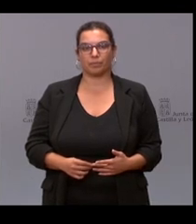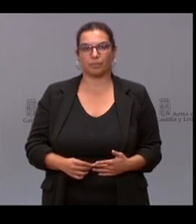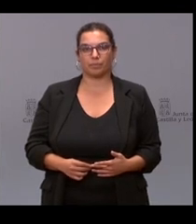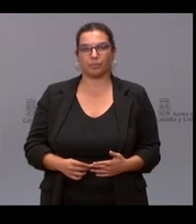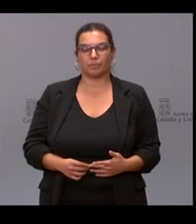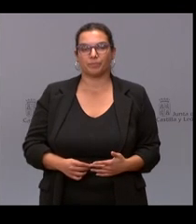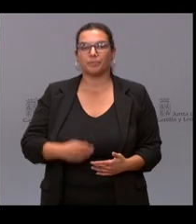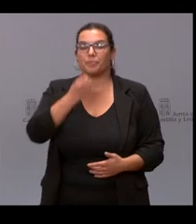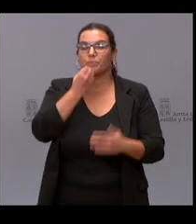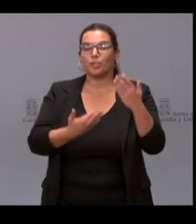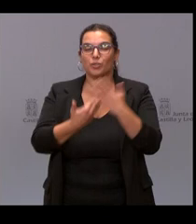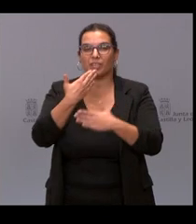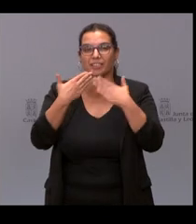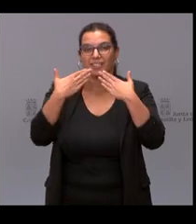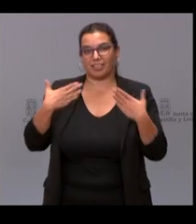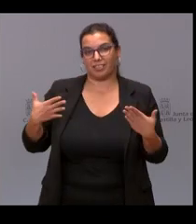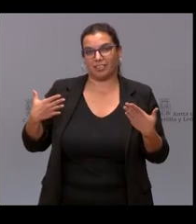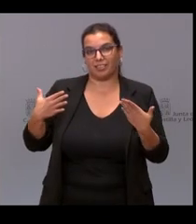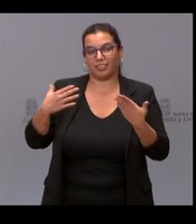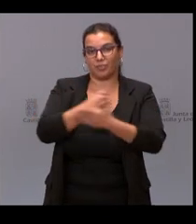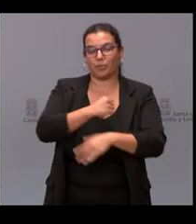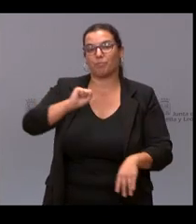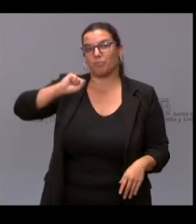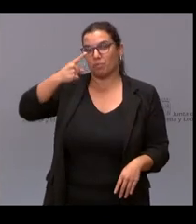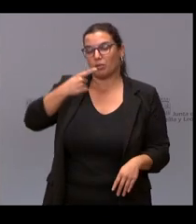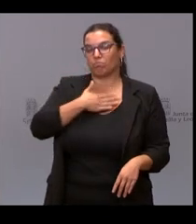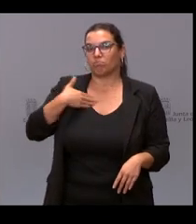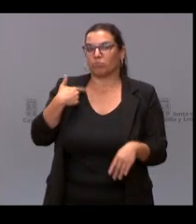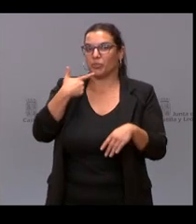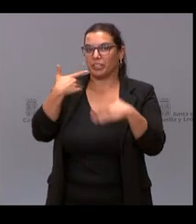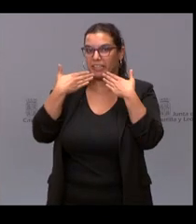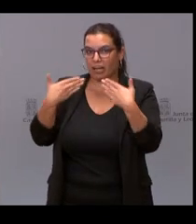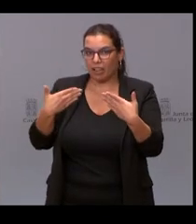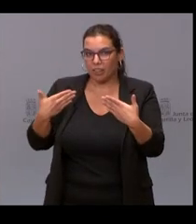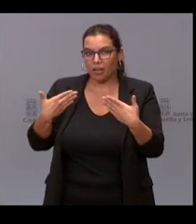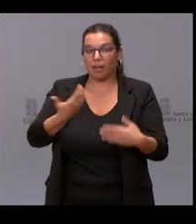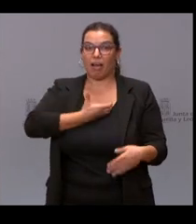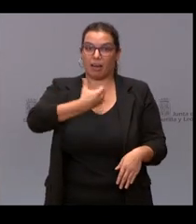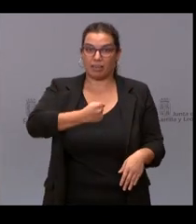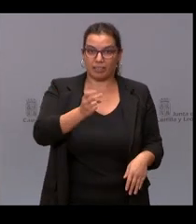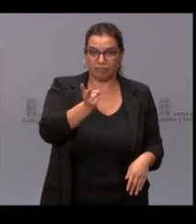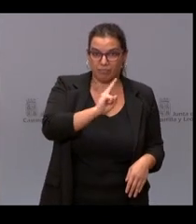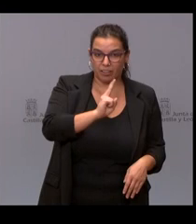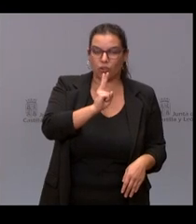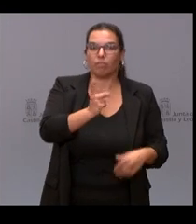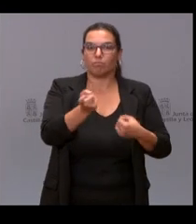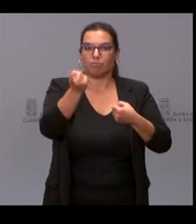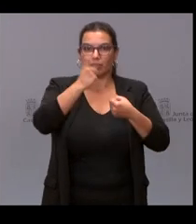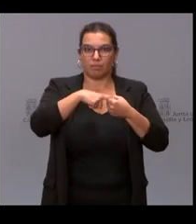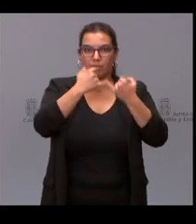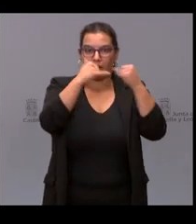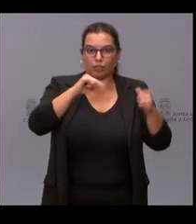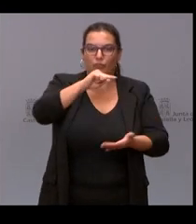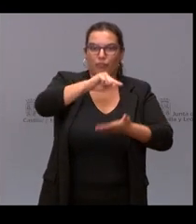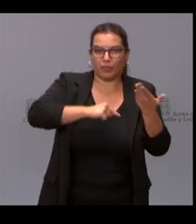Muy buenos días, muchas gracias a todos. En primer lugar, quiero agradecer al alcalde de Valladolid su presencia, su firma,